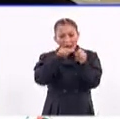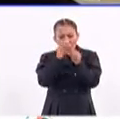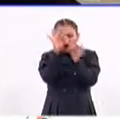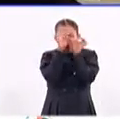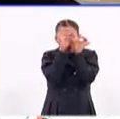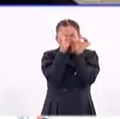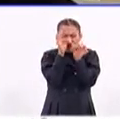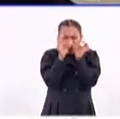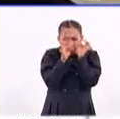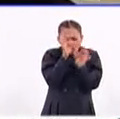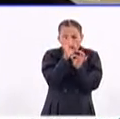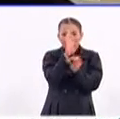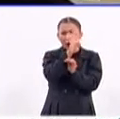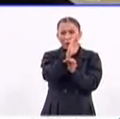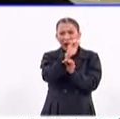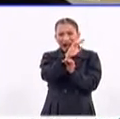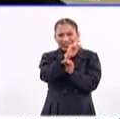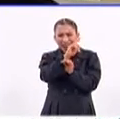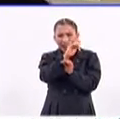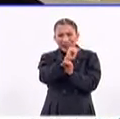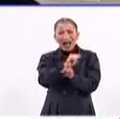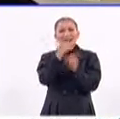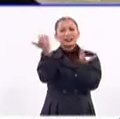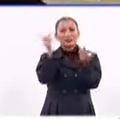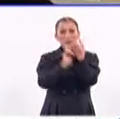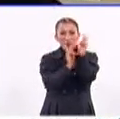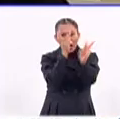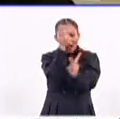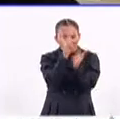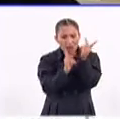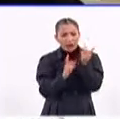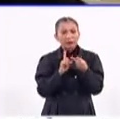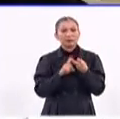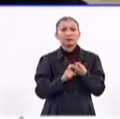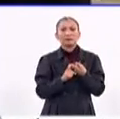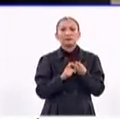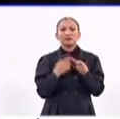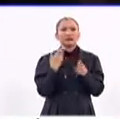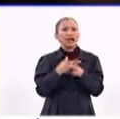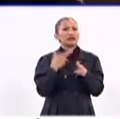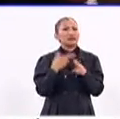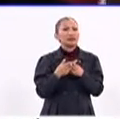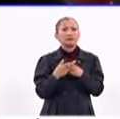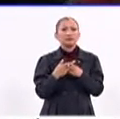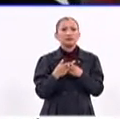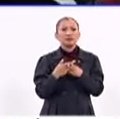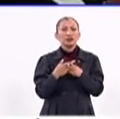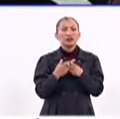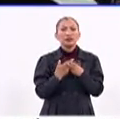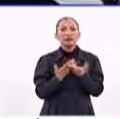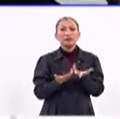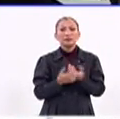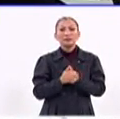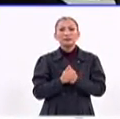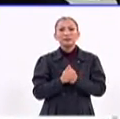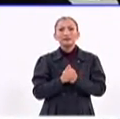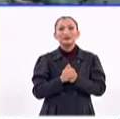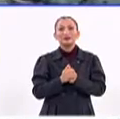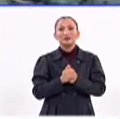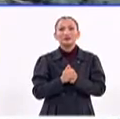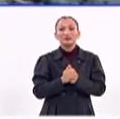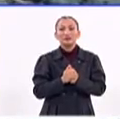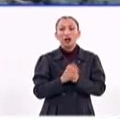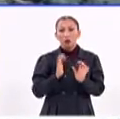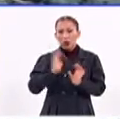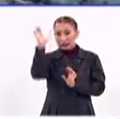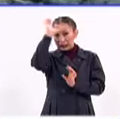microorganismos, como las bacterias, las algas, hasta los grandes mamíferos.